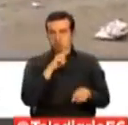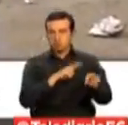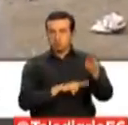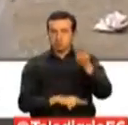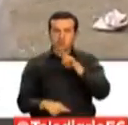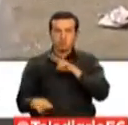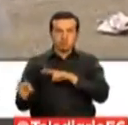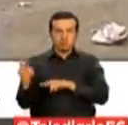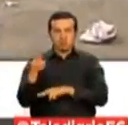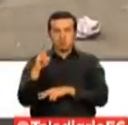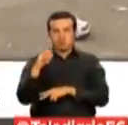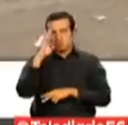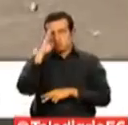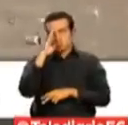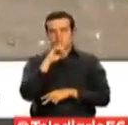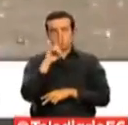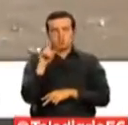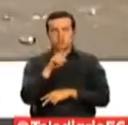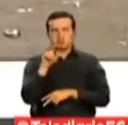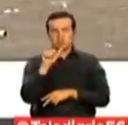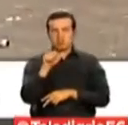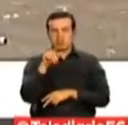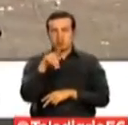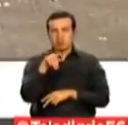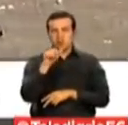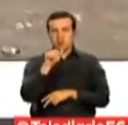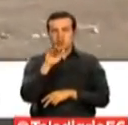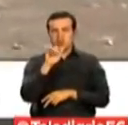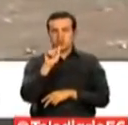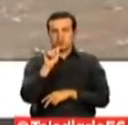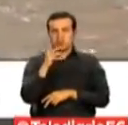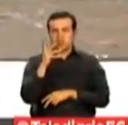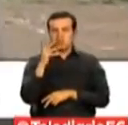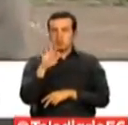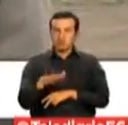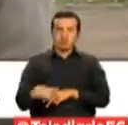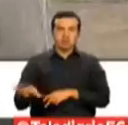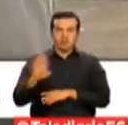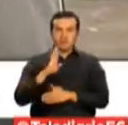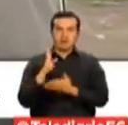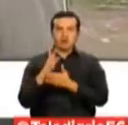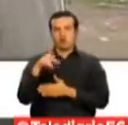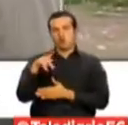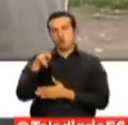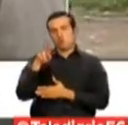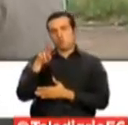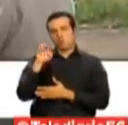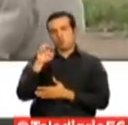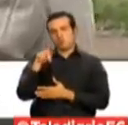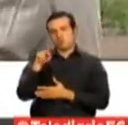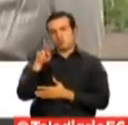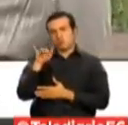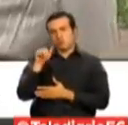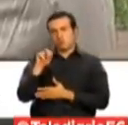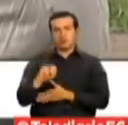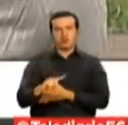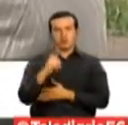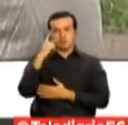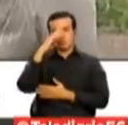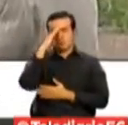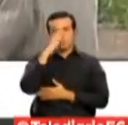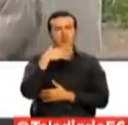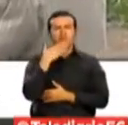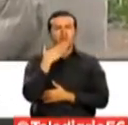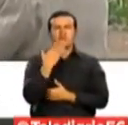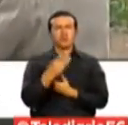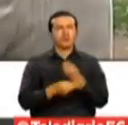de estas unidades. Estoy acá con el coronel Zapata, quien es jefe del distrito de Prosperina, Nueva Prosperina. ¿Es constante? ¿Es un uniformado por bus? ¿Cómo